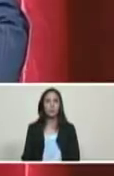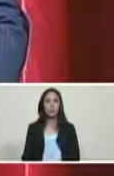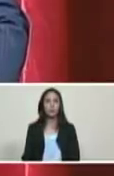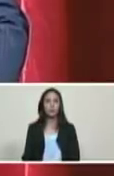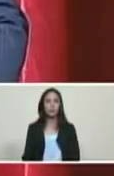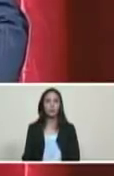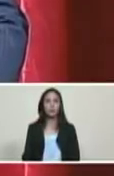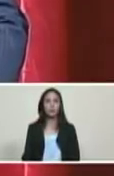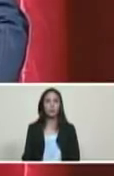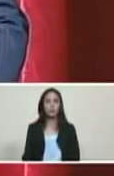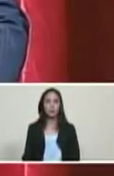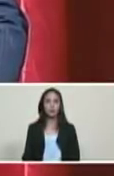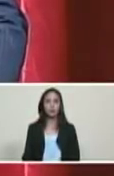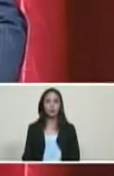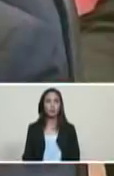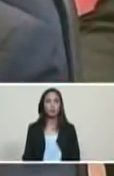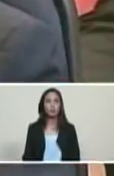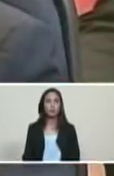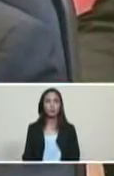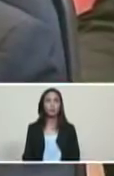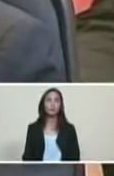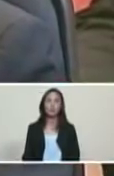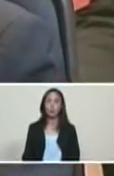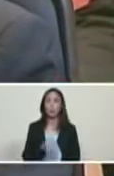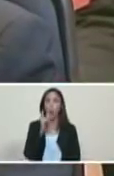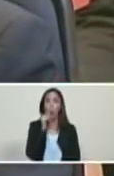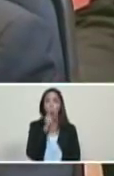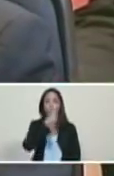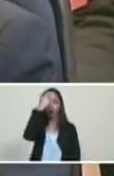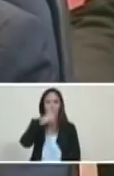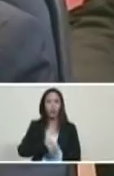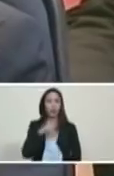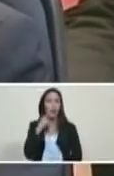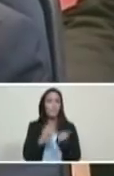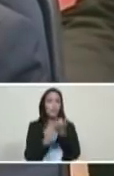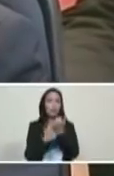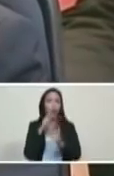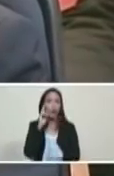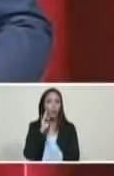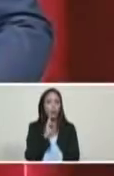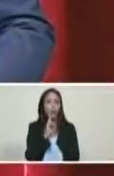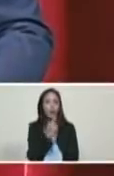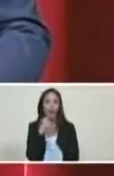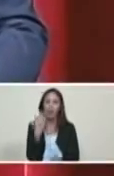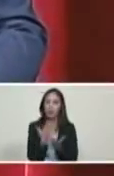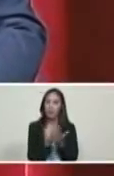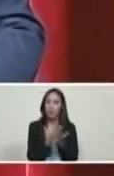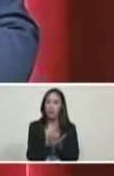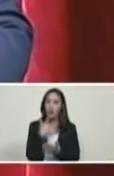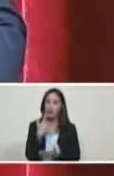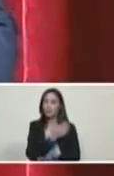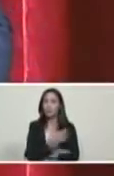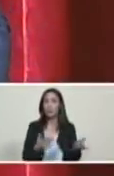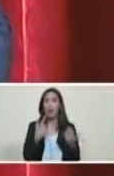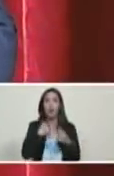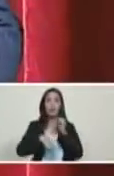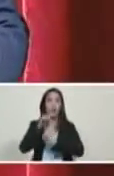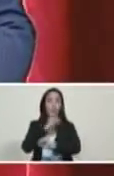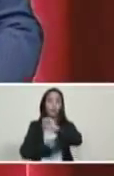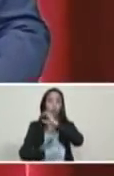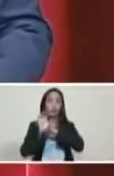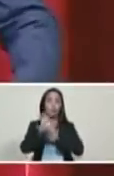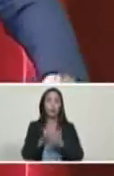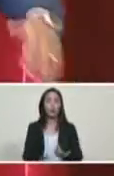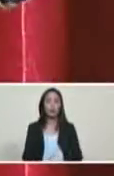guerrero martiano, fidelista y bolivariano, se plantó con sus verdades, sacó su espada y luego